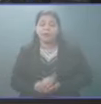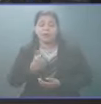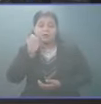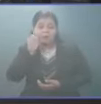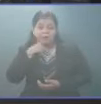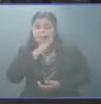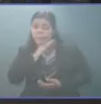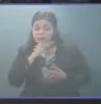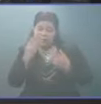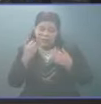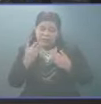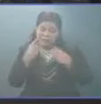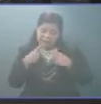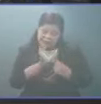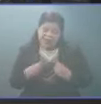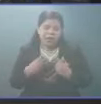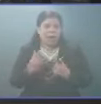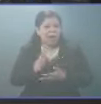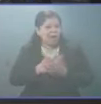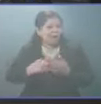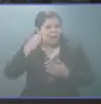es muy importante destacar.